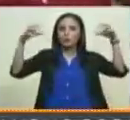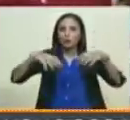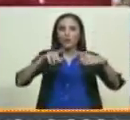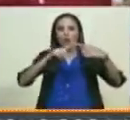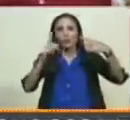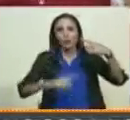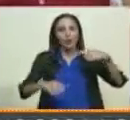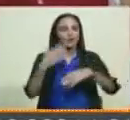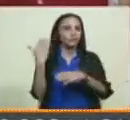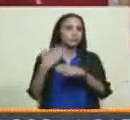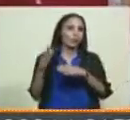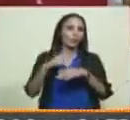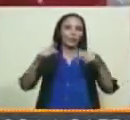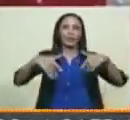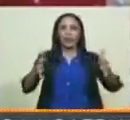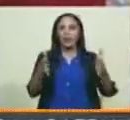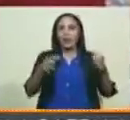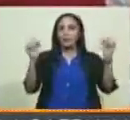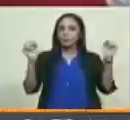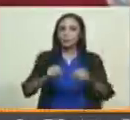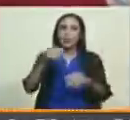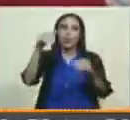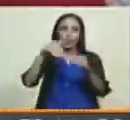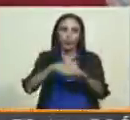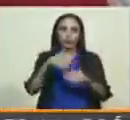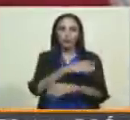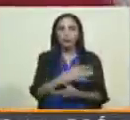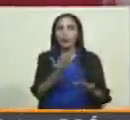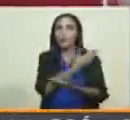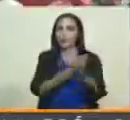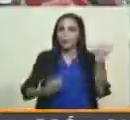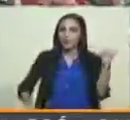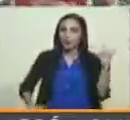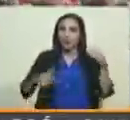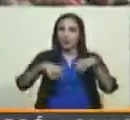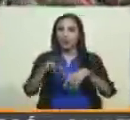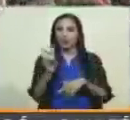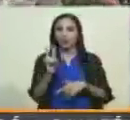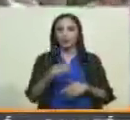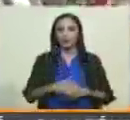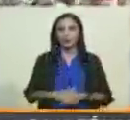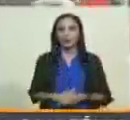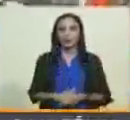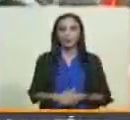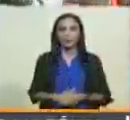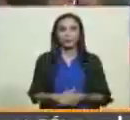truene, relampague, habrá elecciones presidenciales en Venezuela.